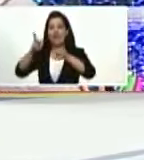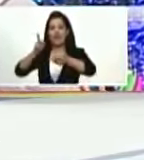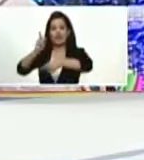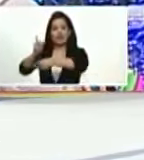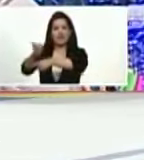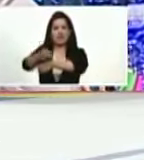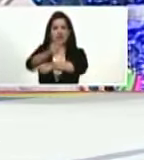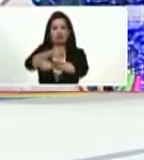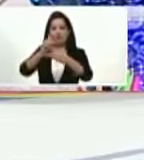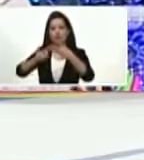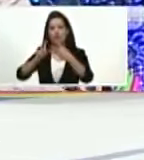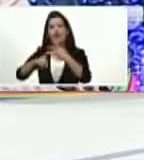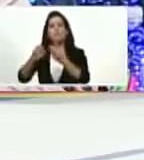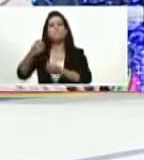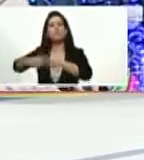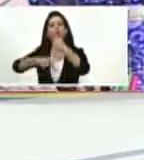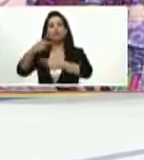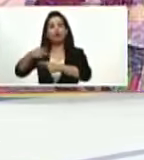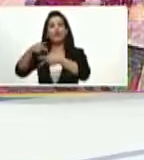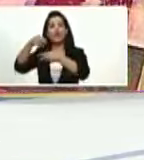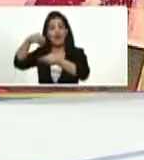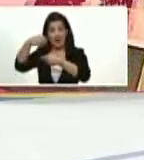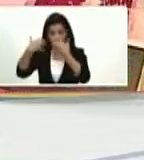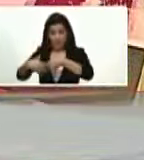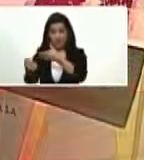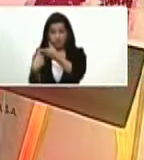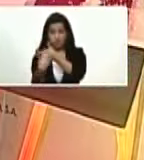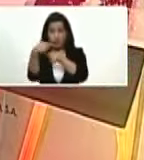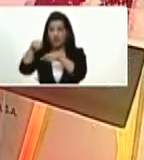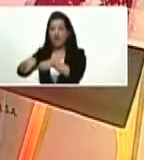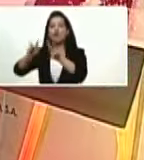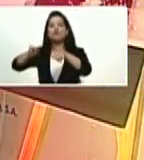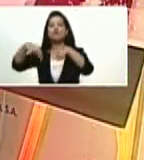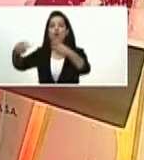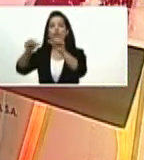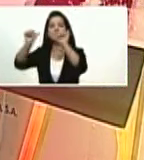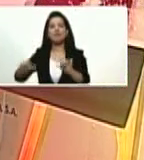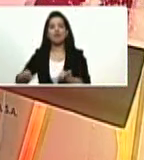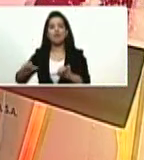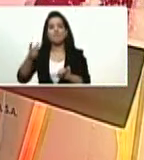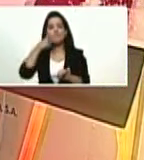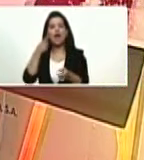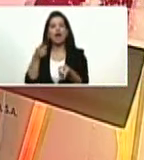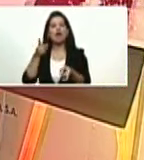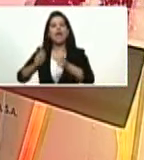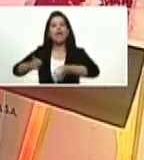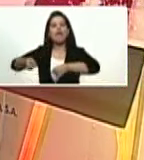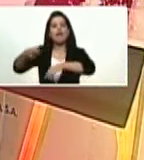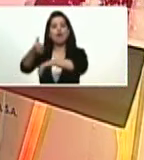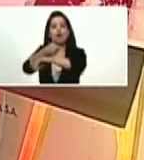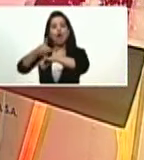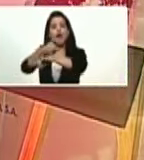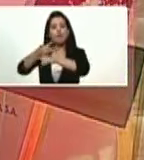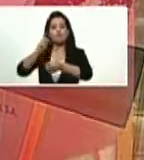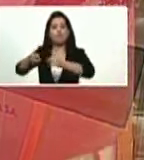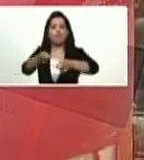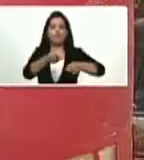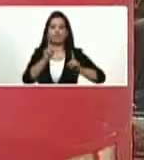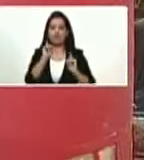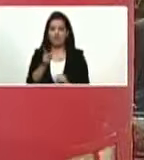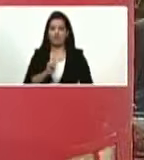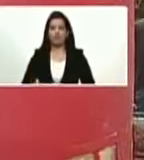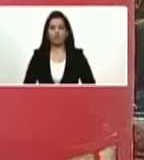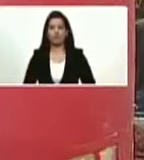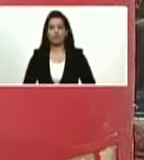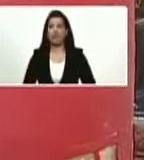productiva de las empresas socialistas y del Estado. Y por eso creo que hay que crear, valga la